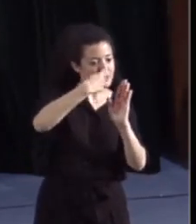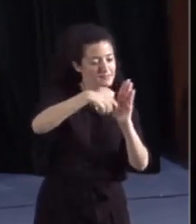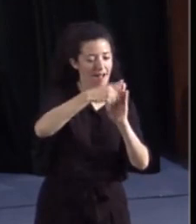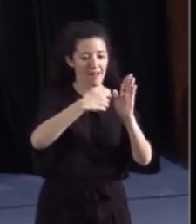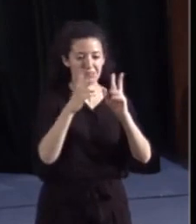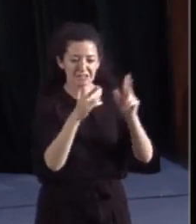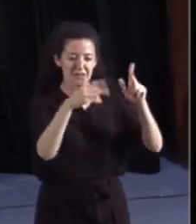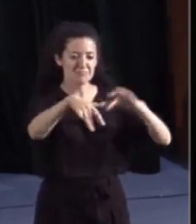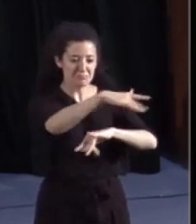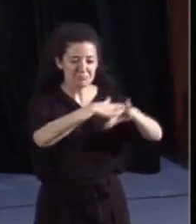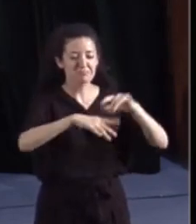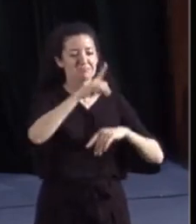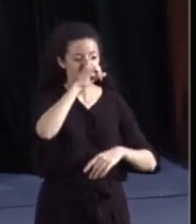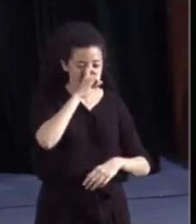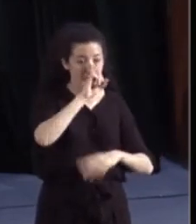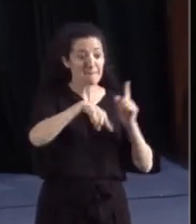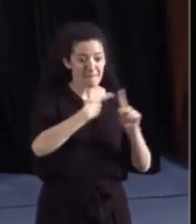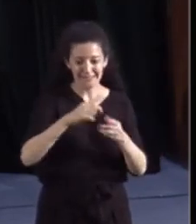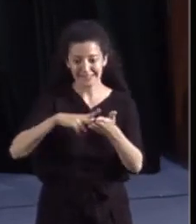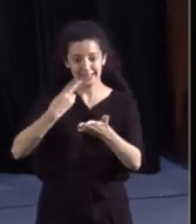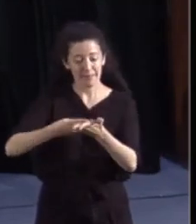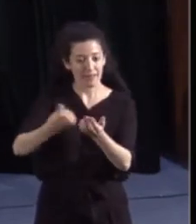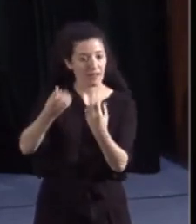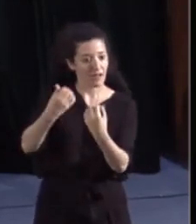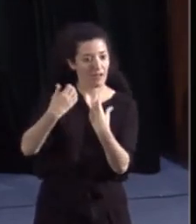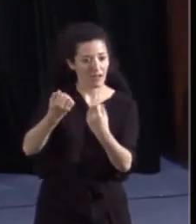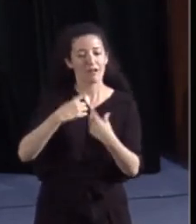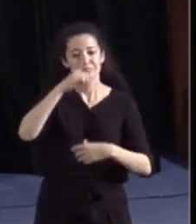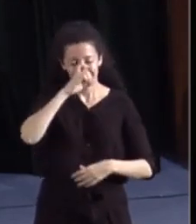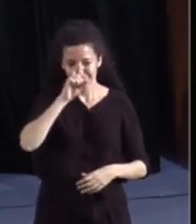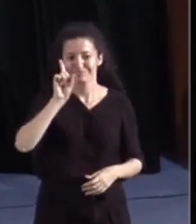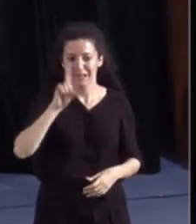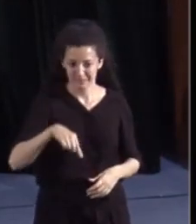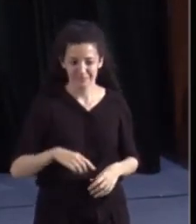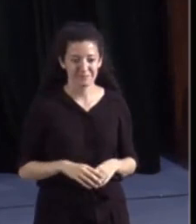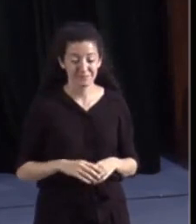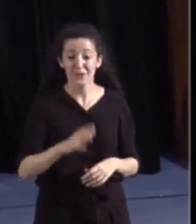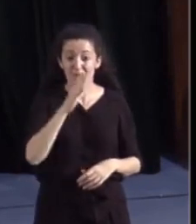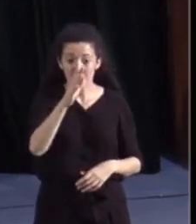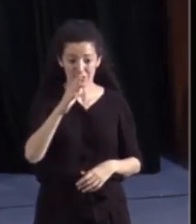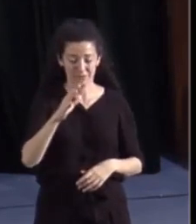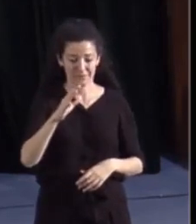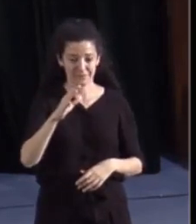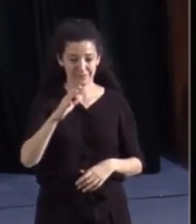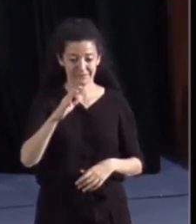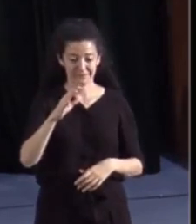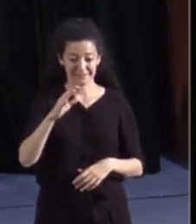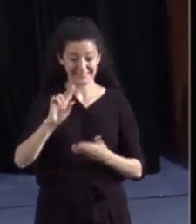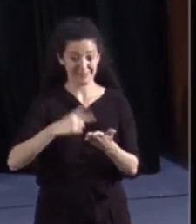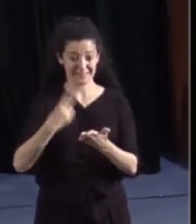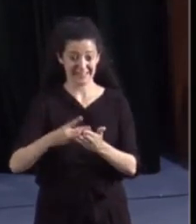el contenido de la pantalla es más pequeño, por el hecho de tener la intérprete en un mayor tamaño, tengo más